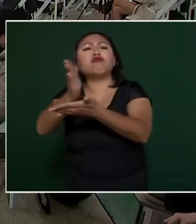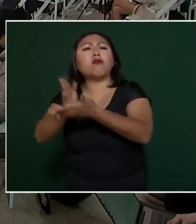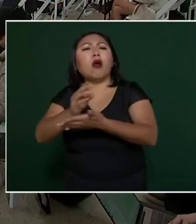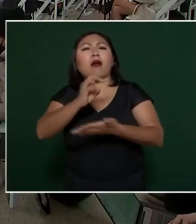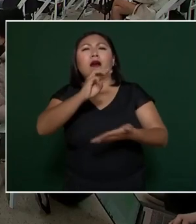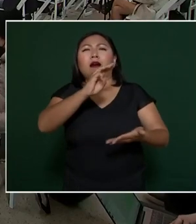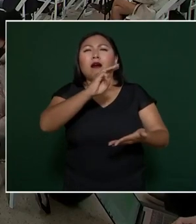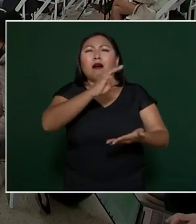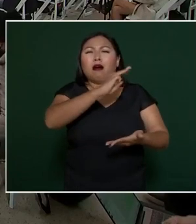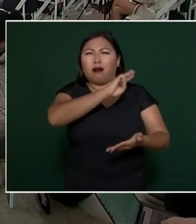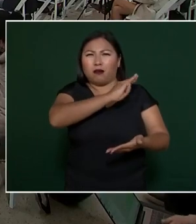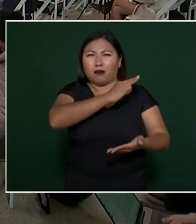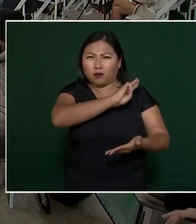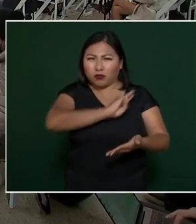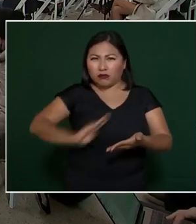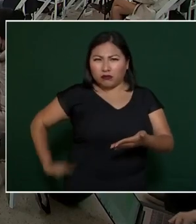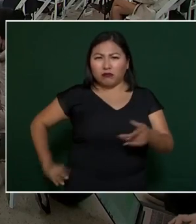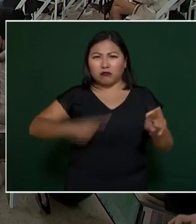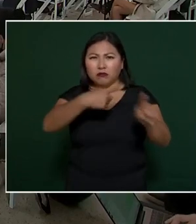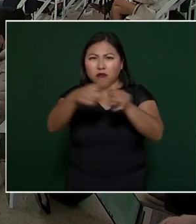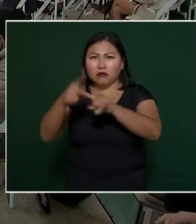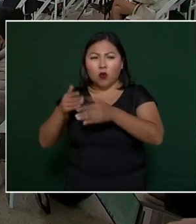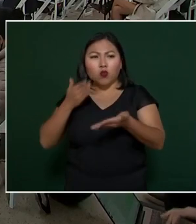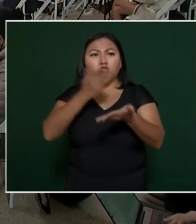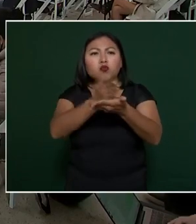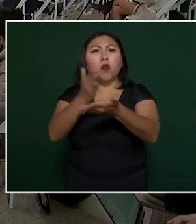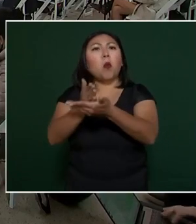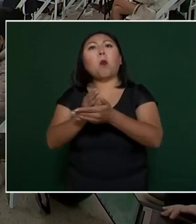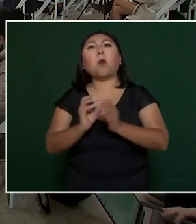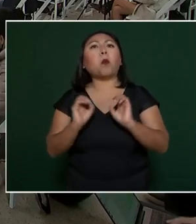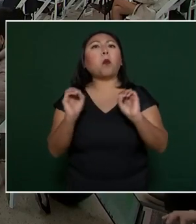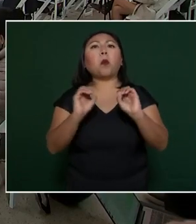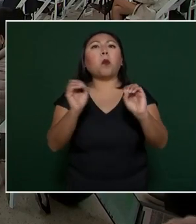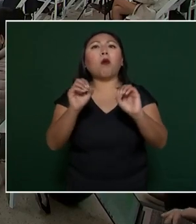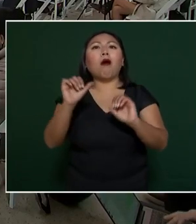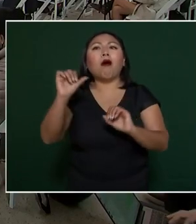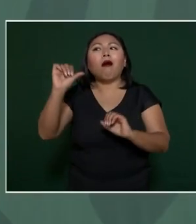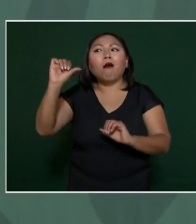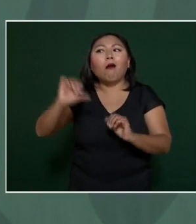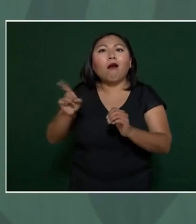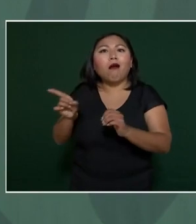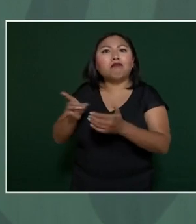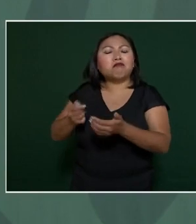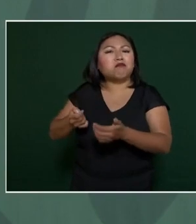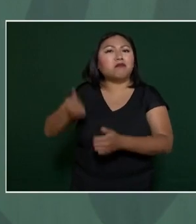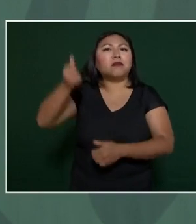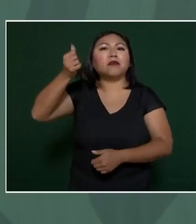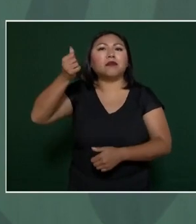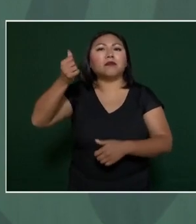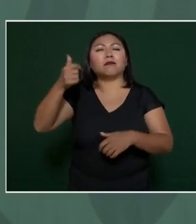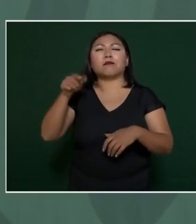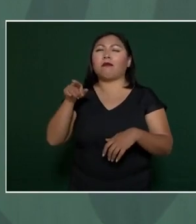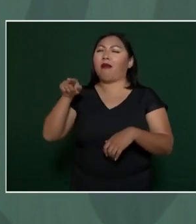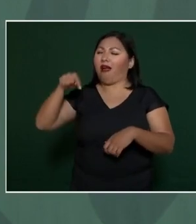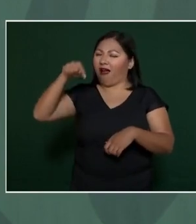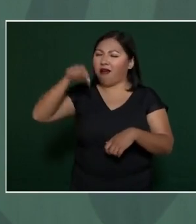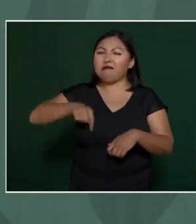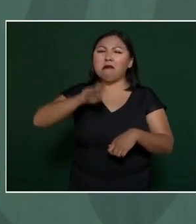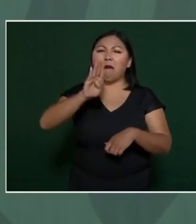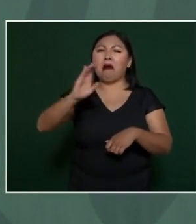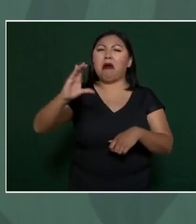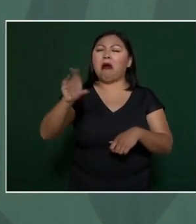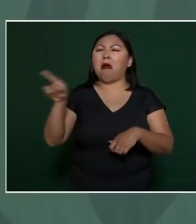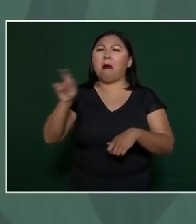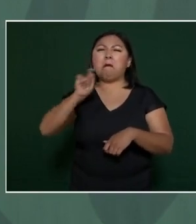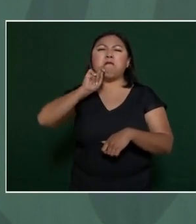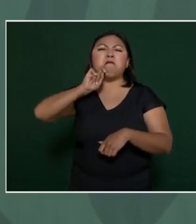como lo hará durante estos próximos días usted hoy el mejor amigo de Baja California el presidente que